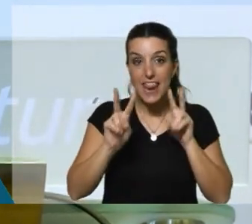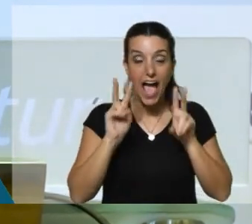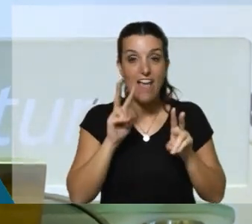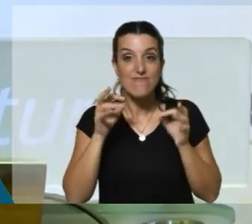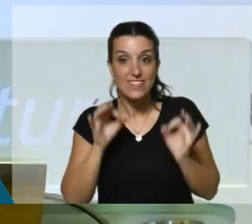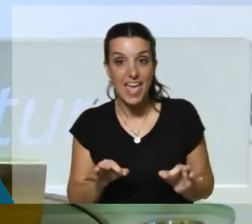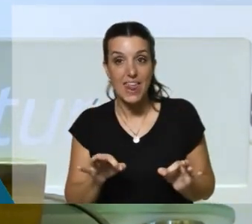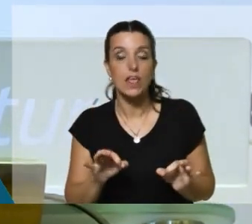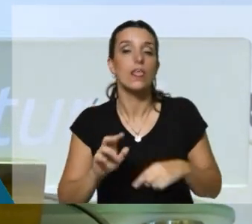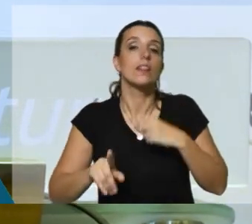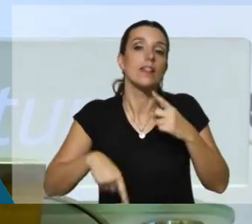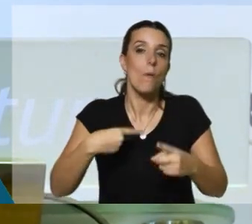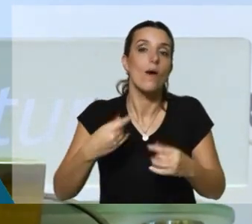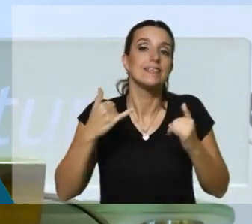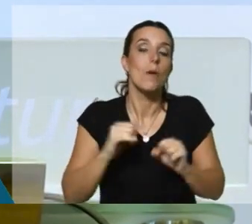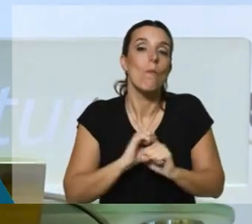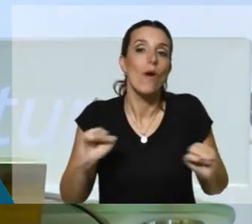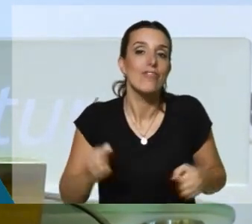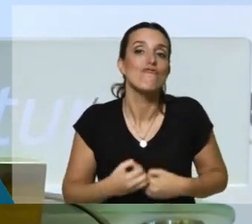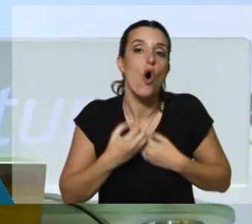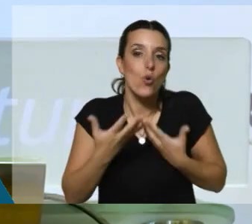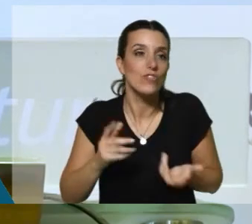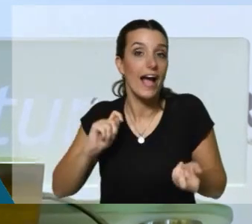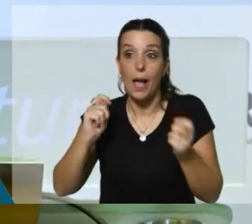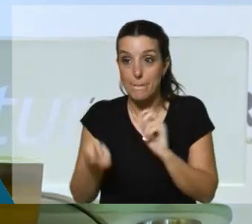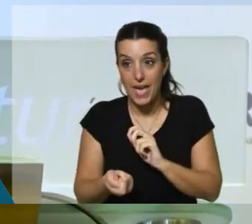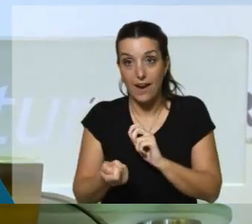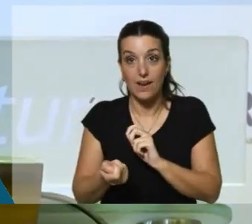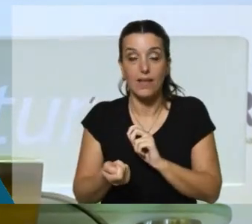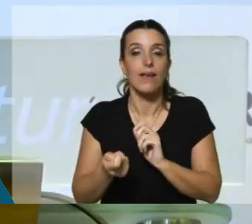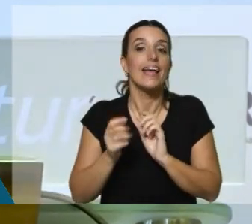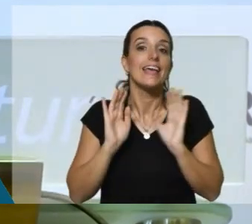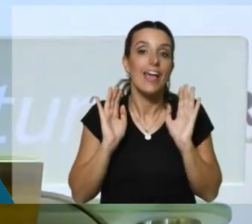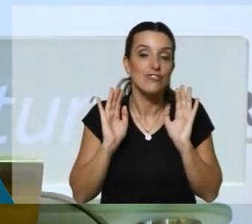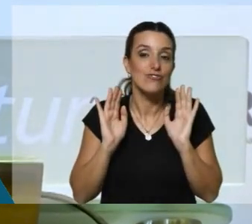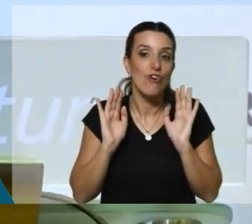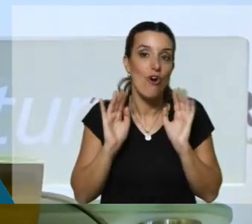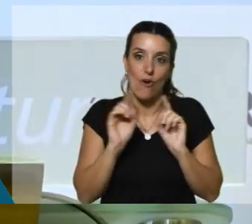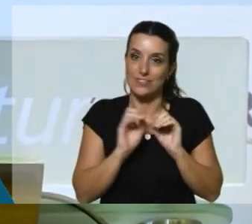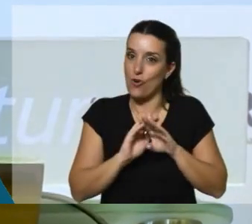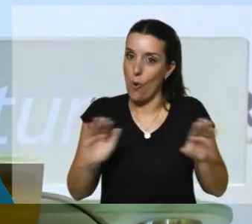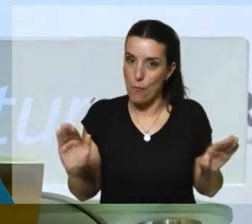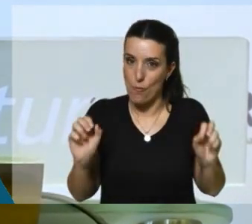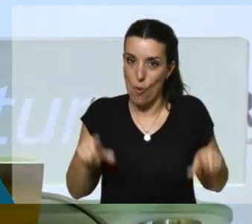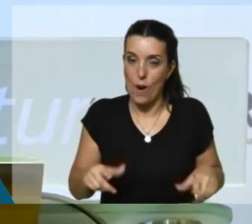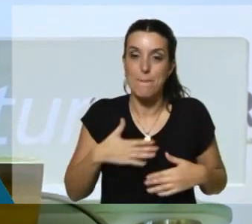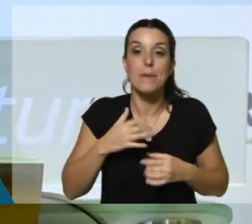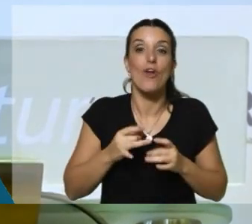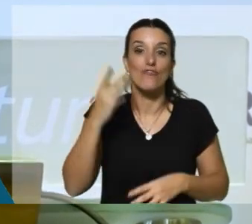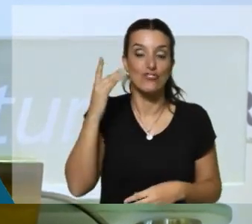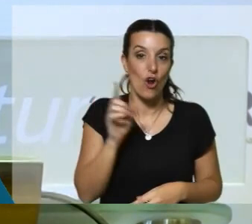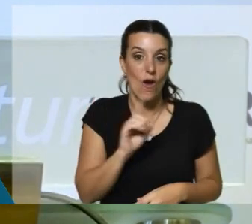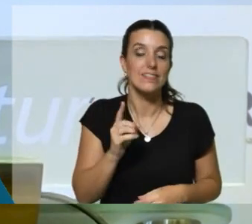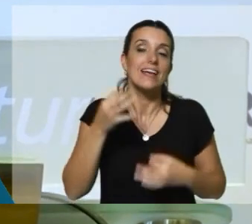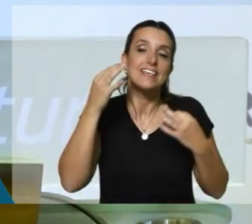observamos, y después si tenemos la voluntad de cambiar, que eso no es muy común a veces, capaz en mi profesión,